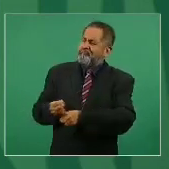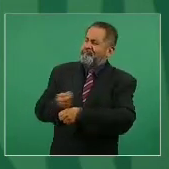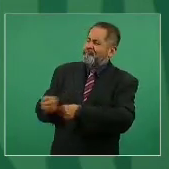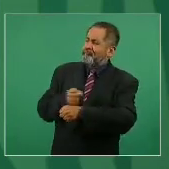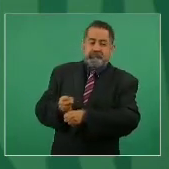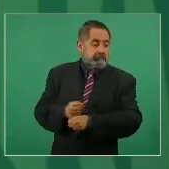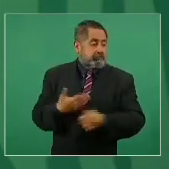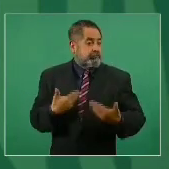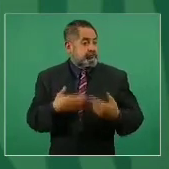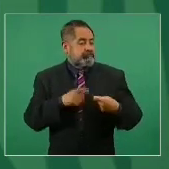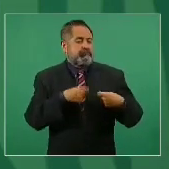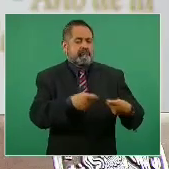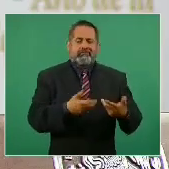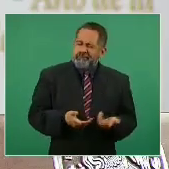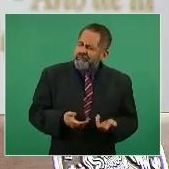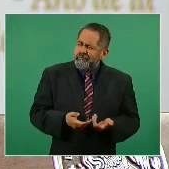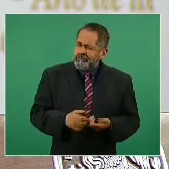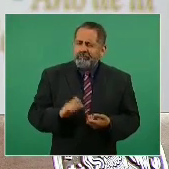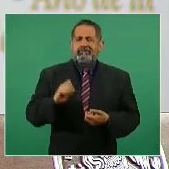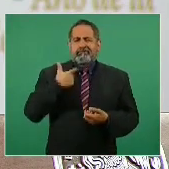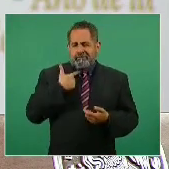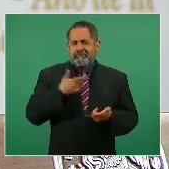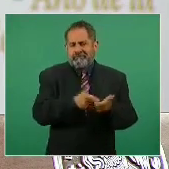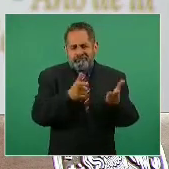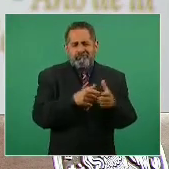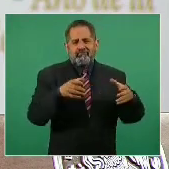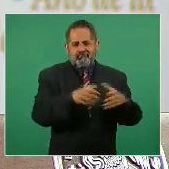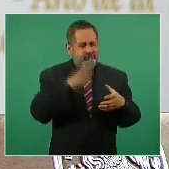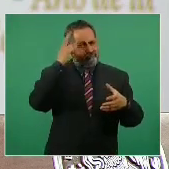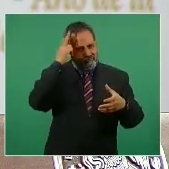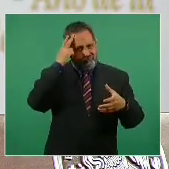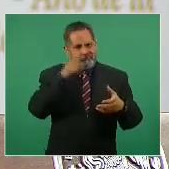Entonces venían del antiguo régimen.